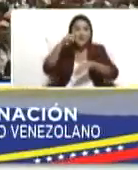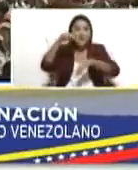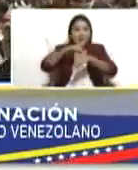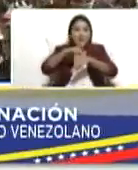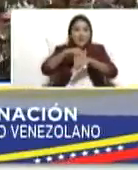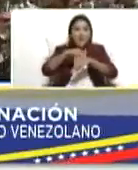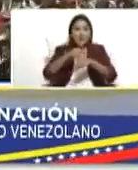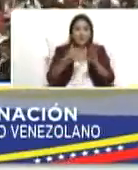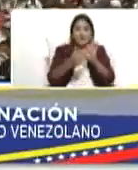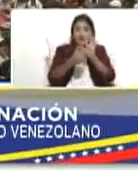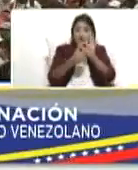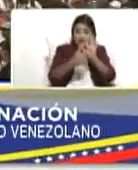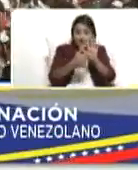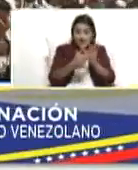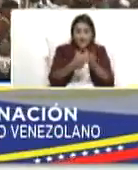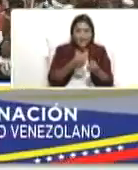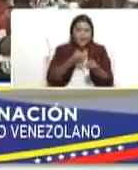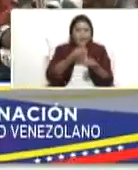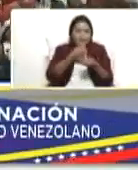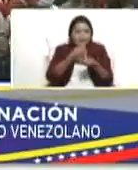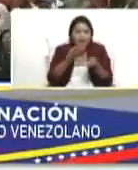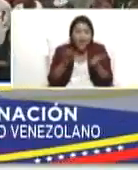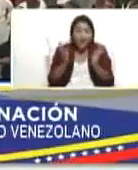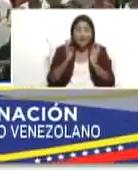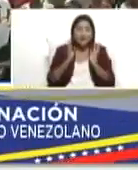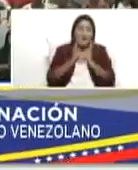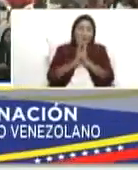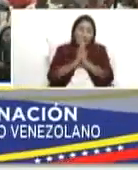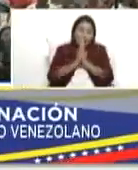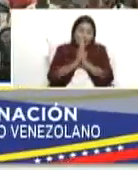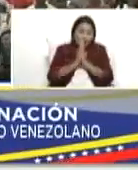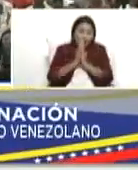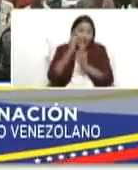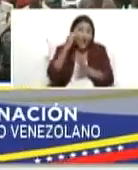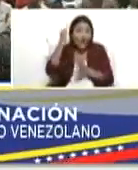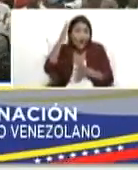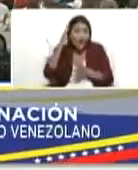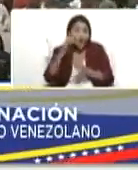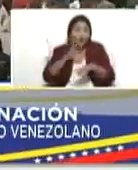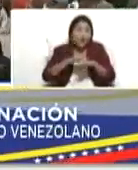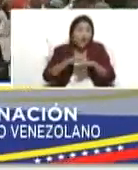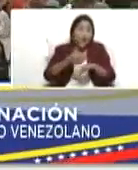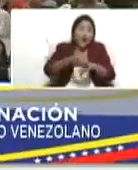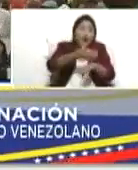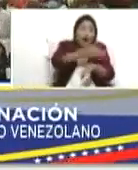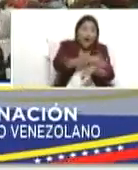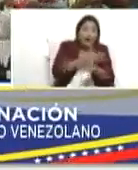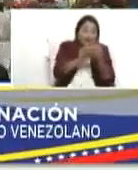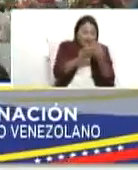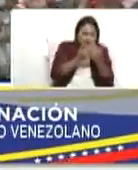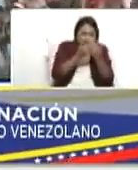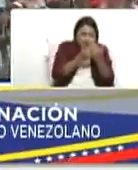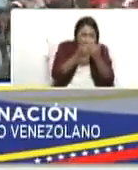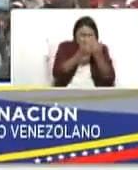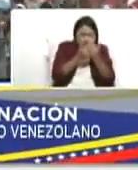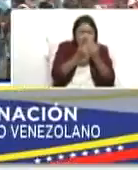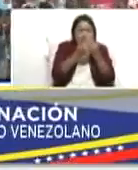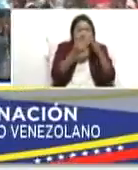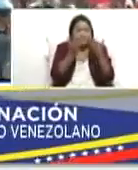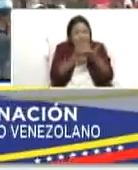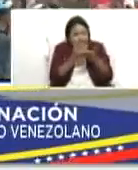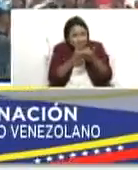presentar este examen y con el favor de Dios después de haber estudiado tanto balanceado